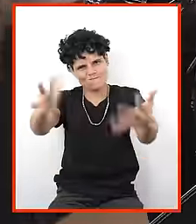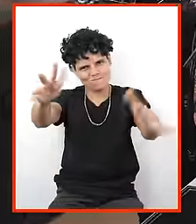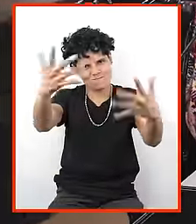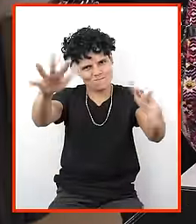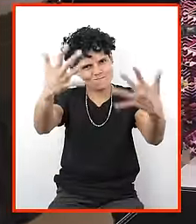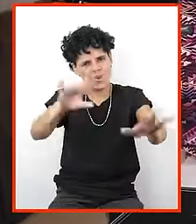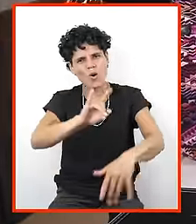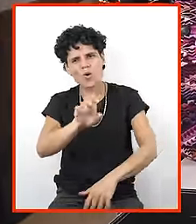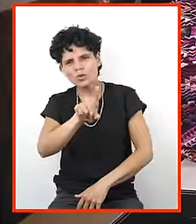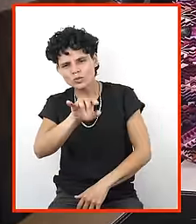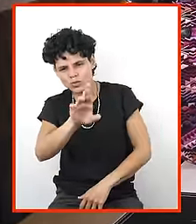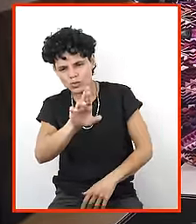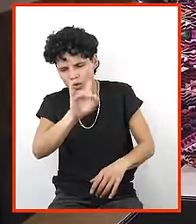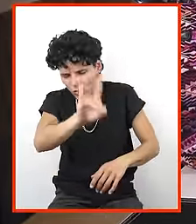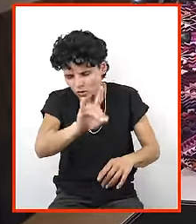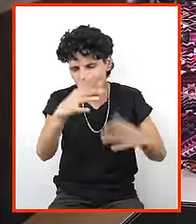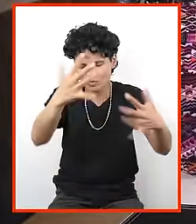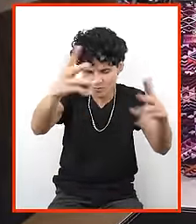Ursu.